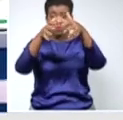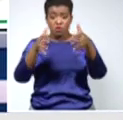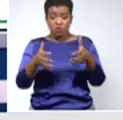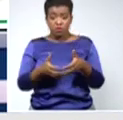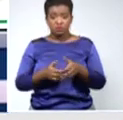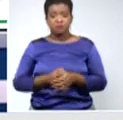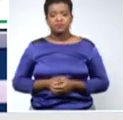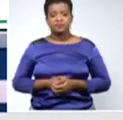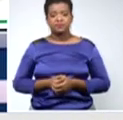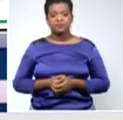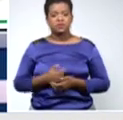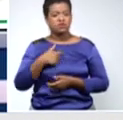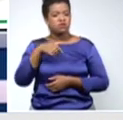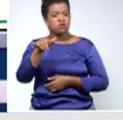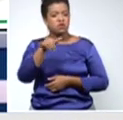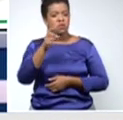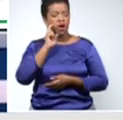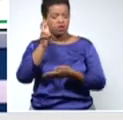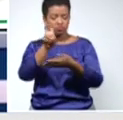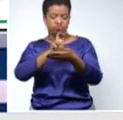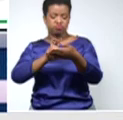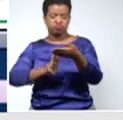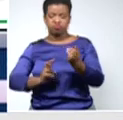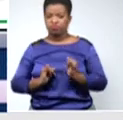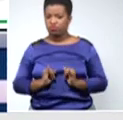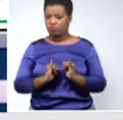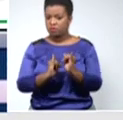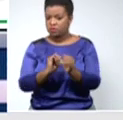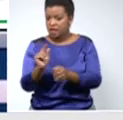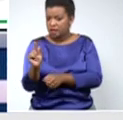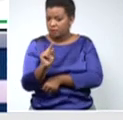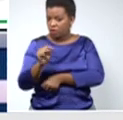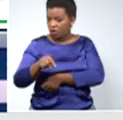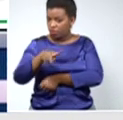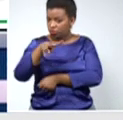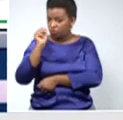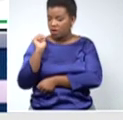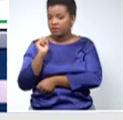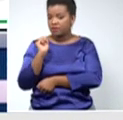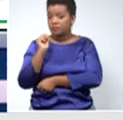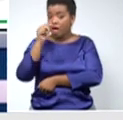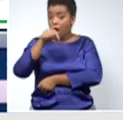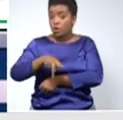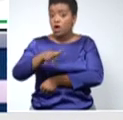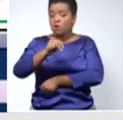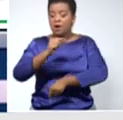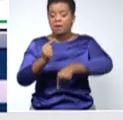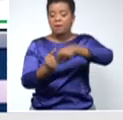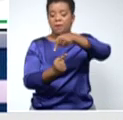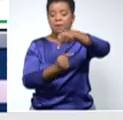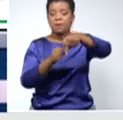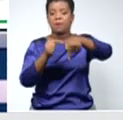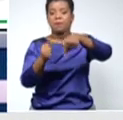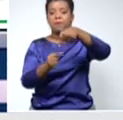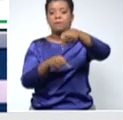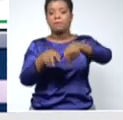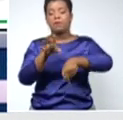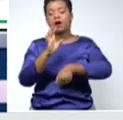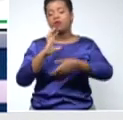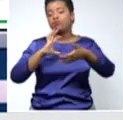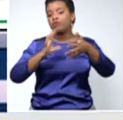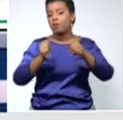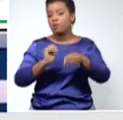por acá una información que acaba de aparecer. Hayan nueva mutación del coronavirus en un bebé recién